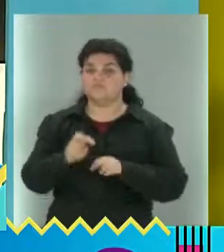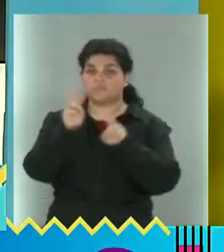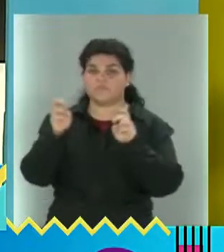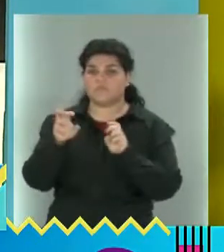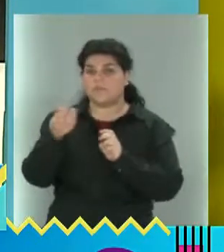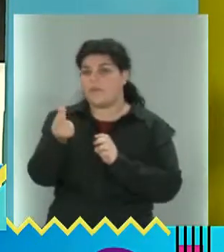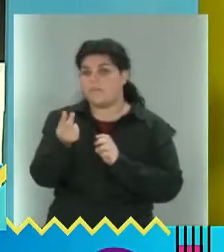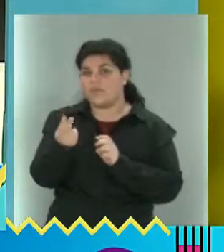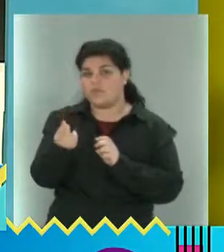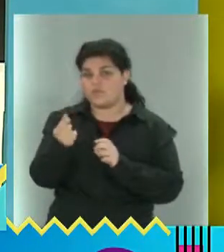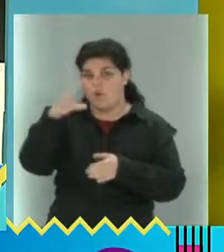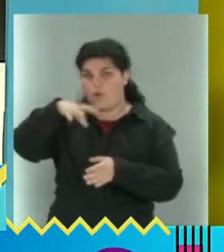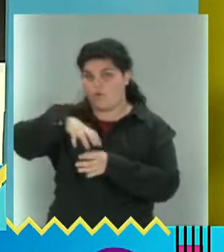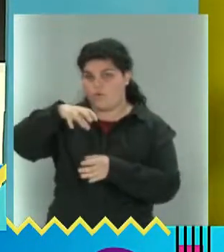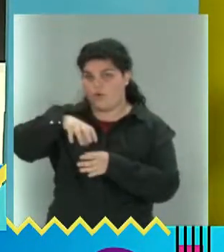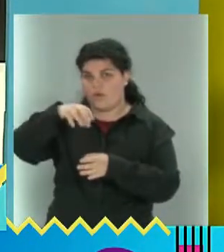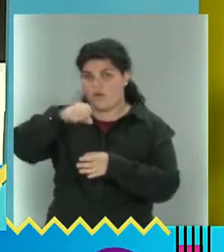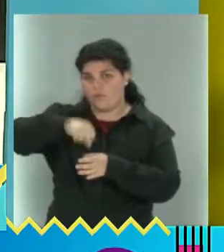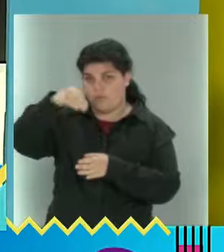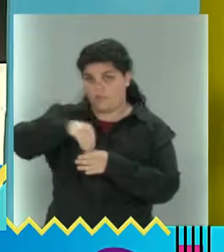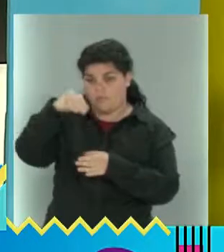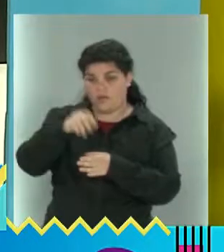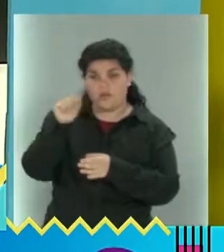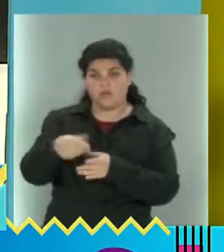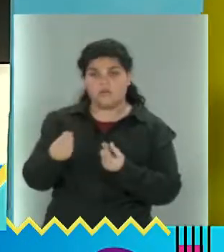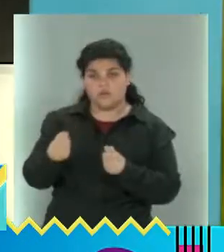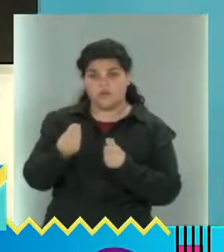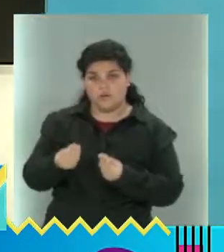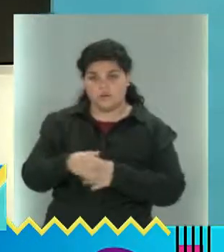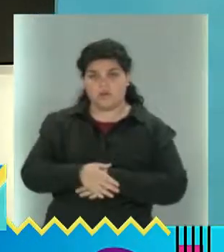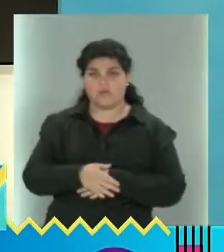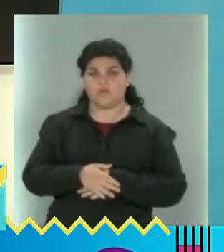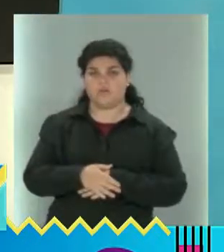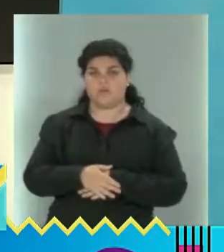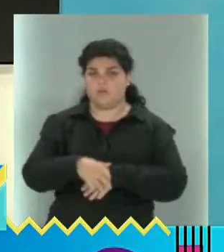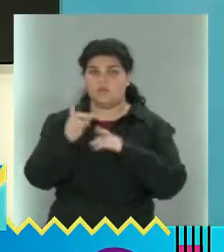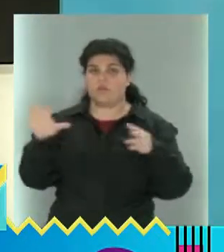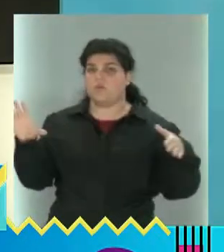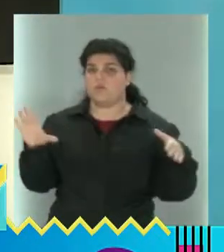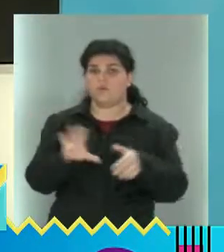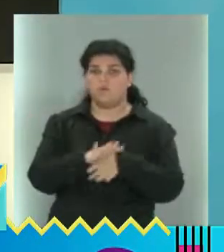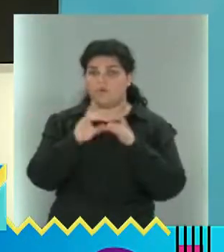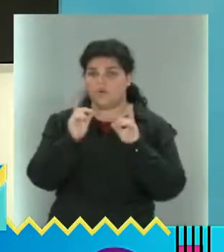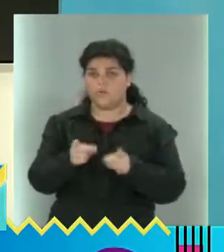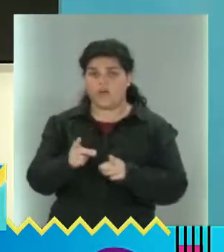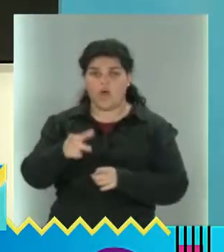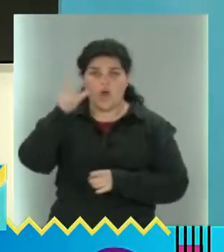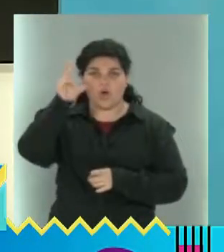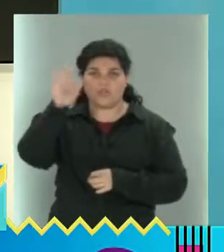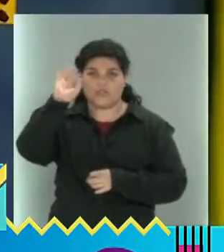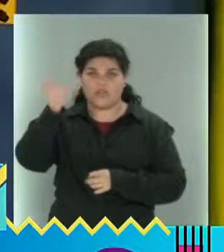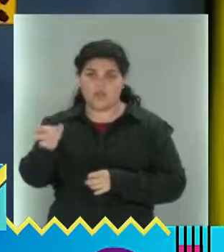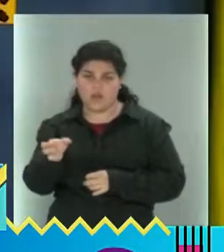del crudo del Brent, ¿no? Sí. Los aumentos se dieron justo también en la subida, ¿no? A casi a $80.